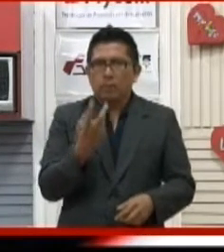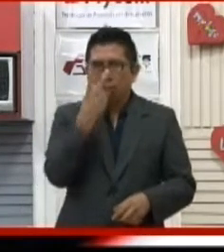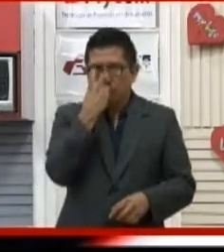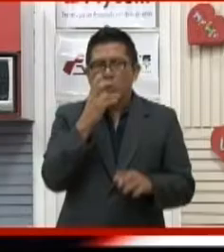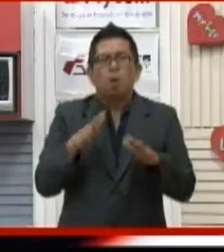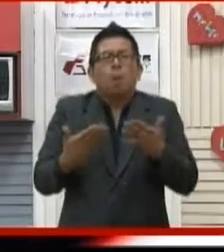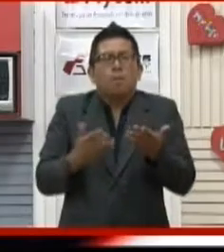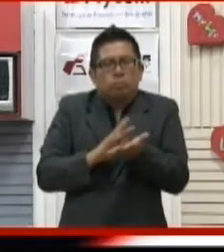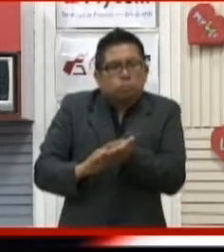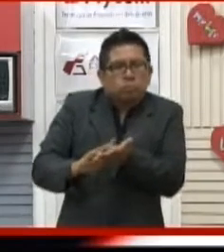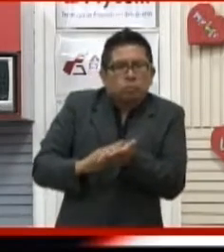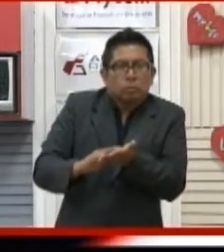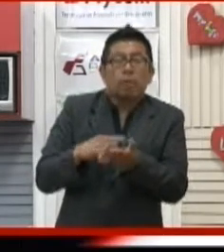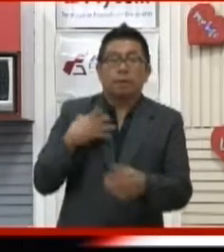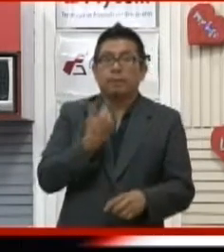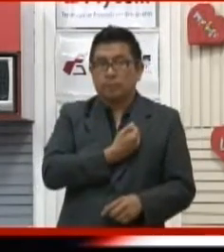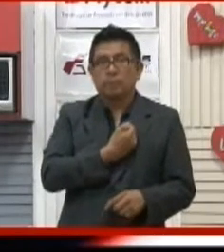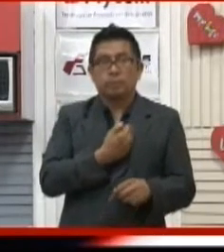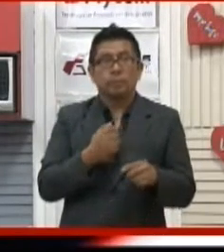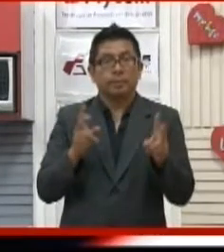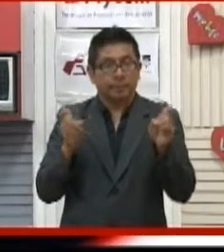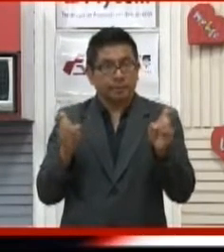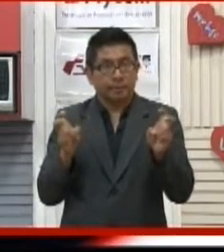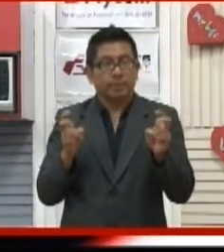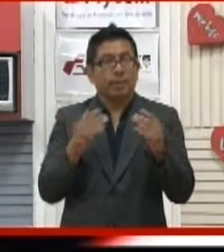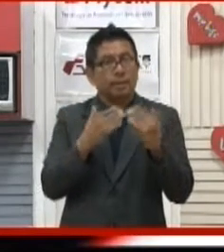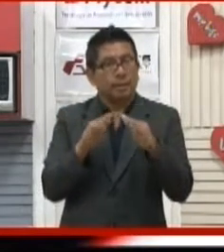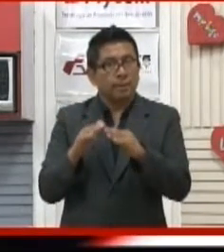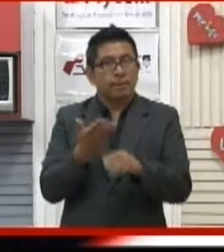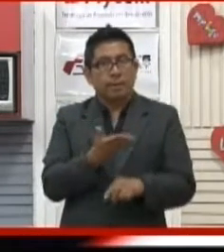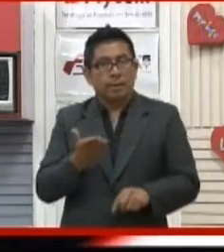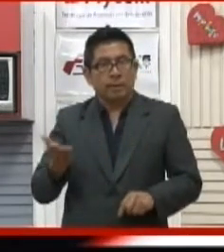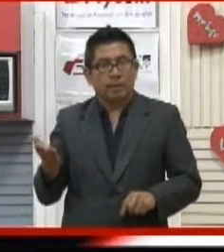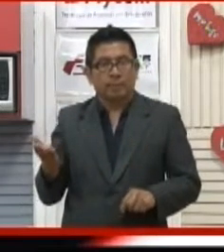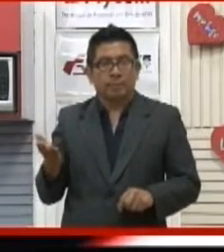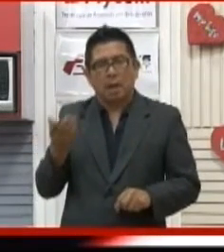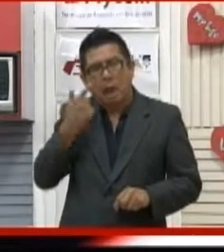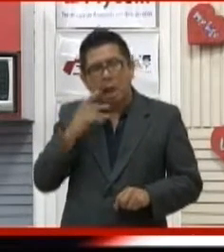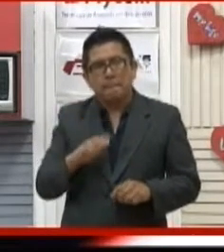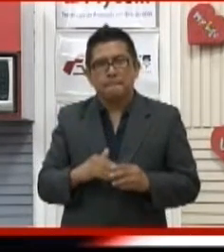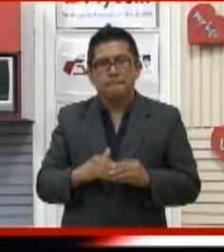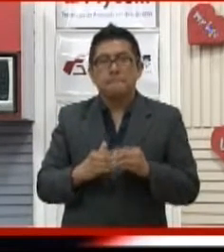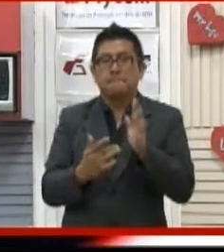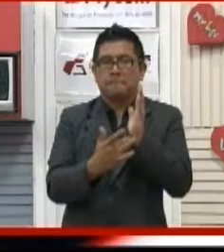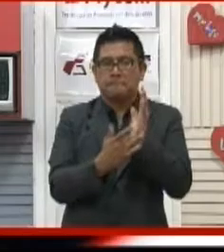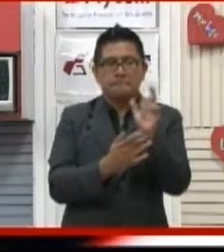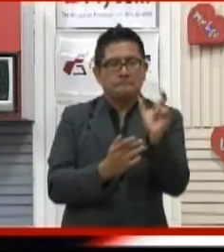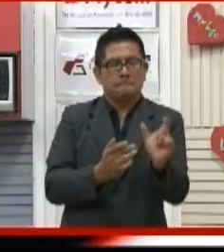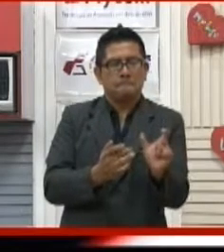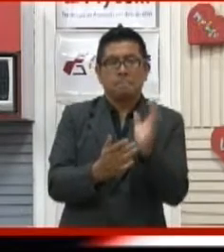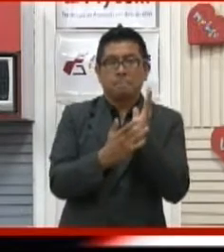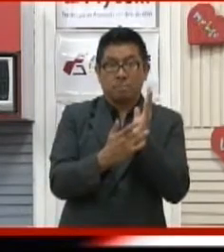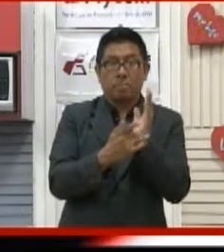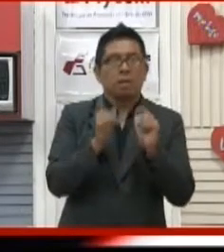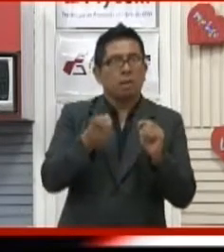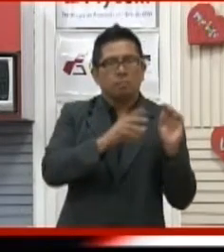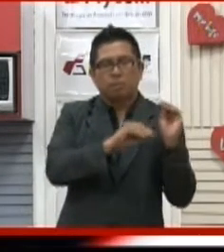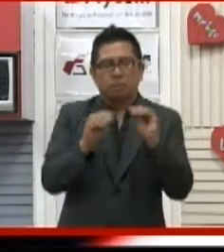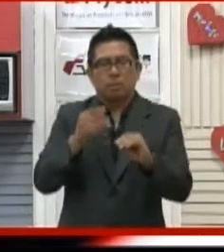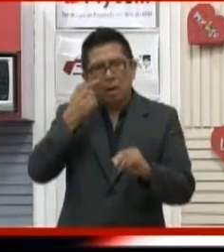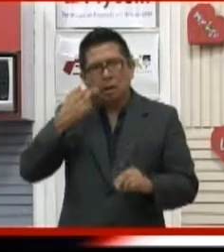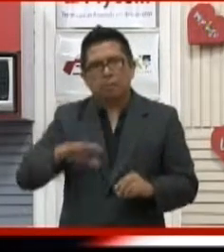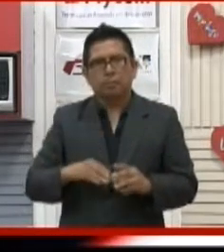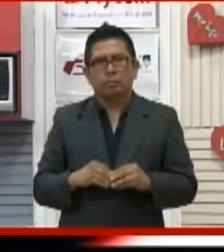ciegas, hablamos entonces de una serie de aspectos, digamos, un poco técnicos que deben de cumplírsele. Por